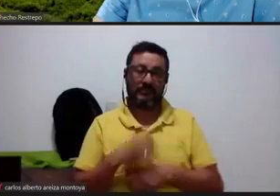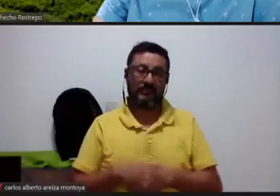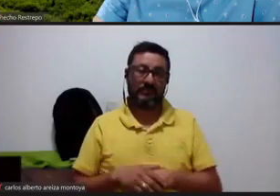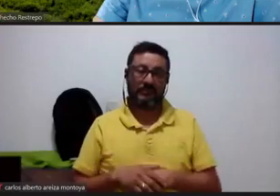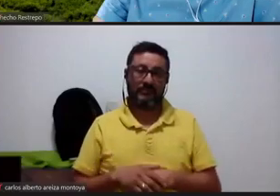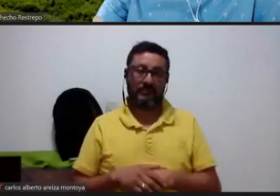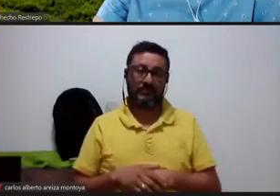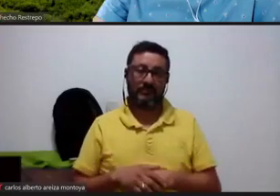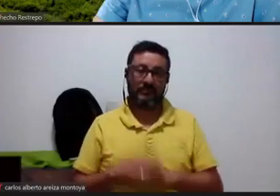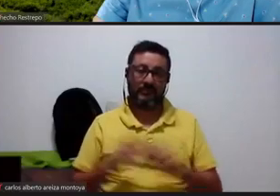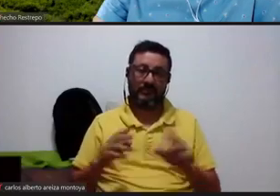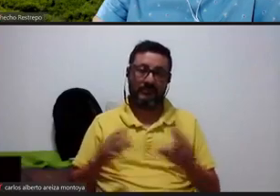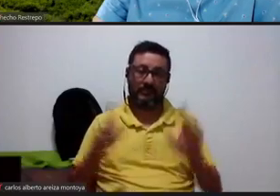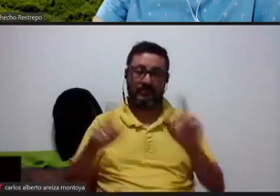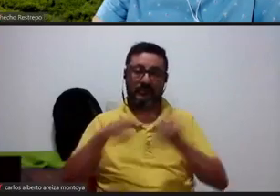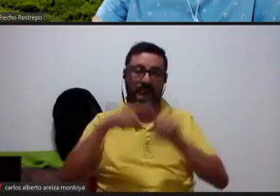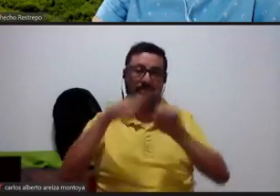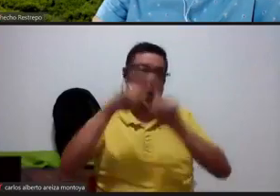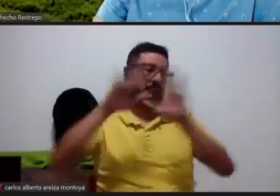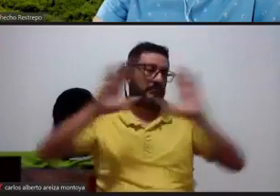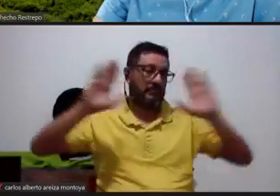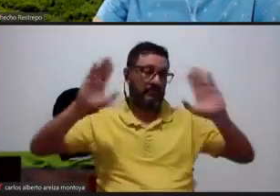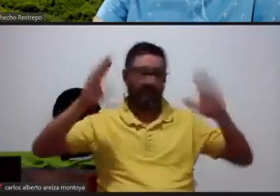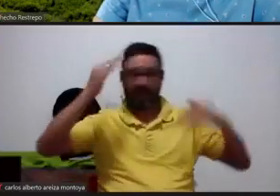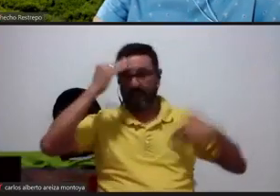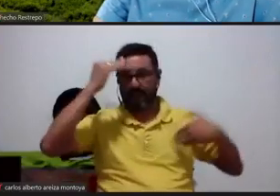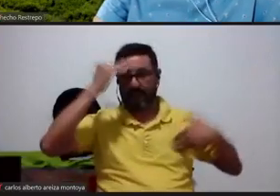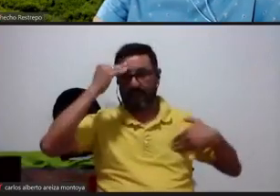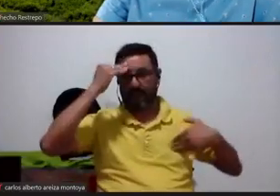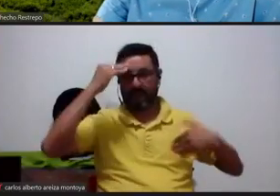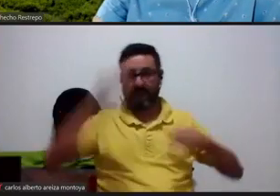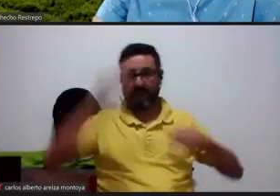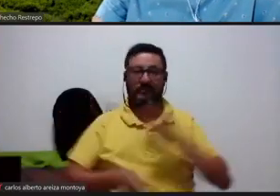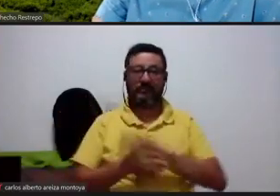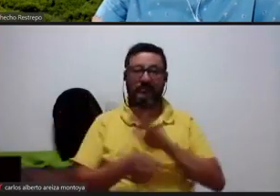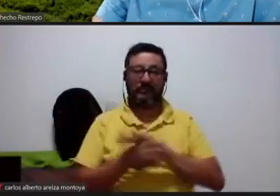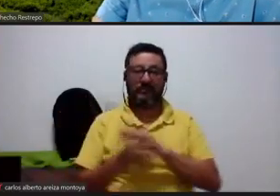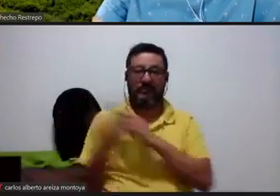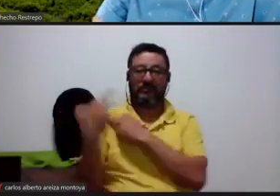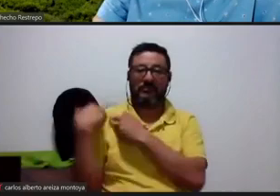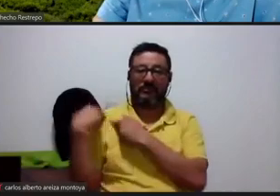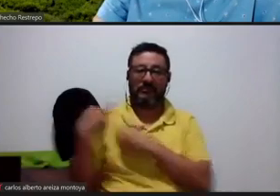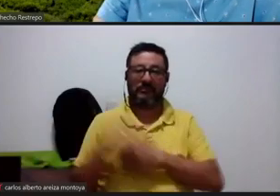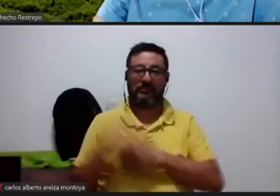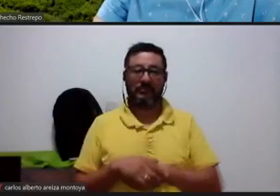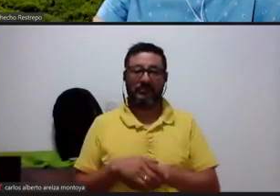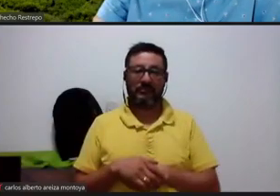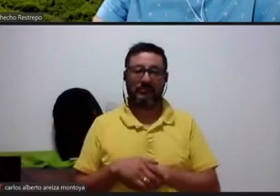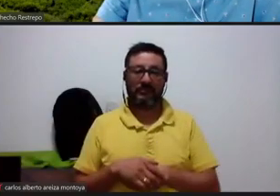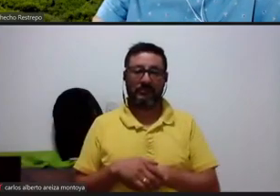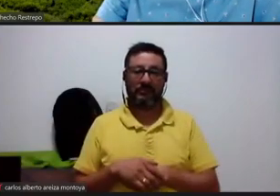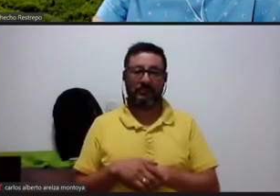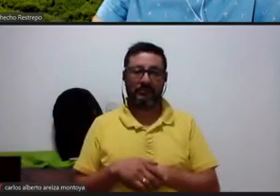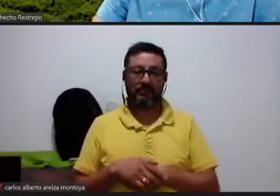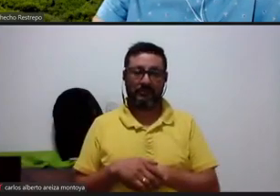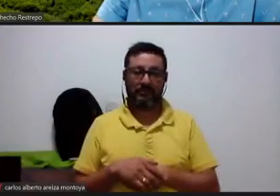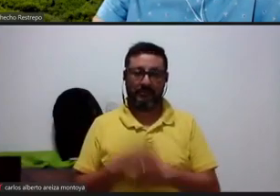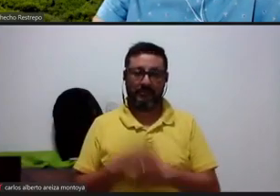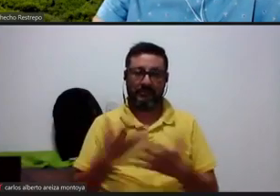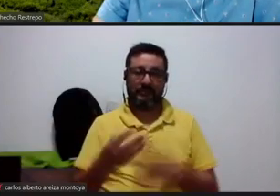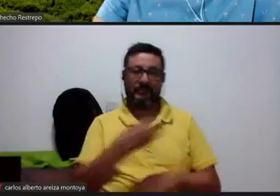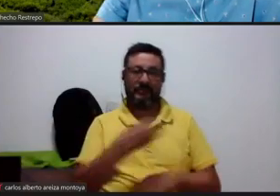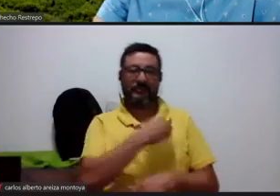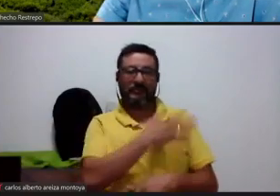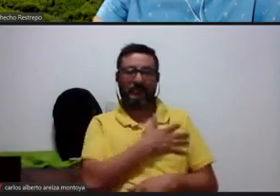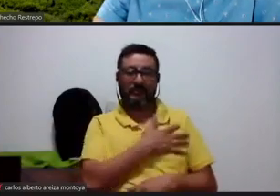teso, es valorarlo, pero es concientizarnos de que hay que seguir siendo muy responsables, de que no podemos bajar la guardia, que si tenemos la oportunidad de vacunarnos,